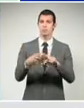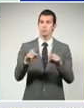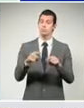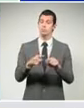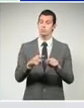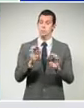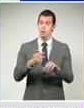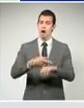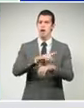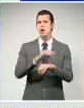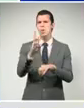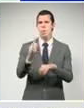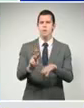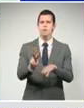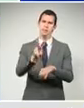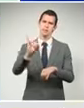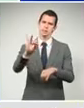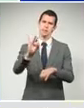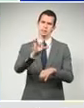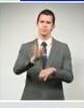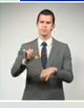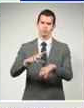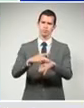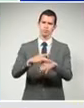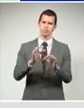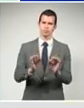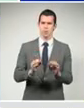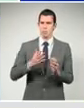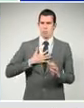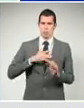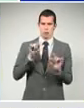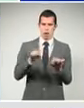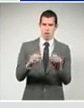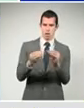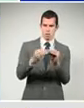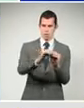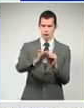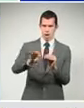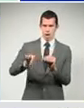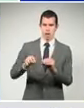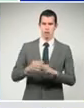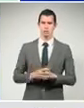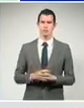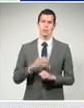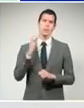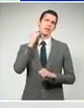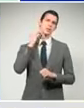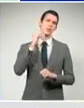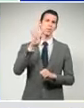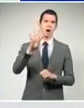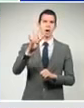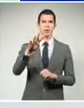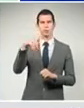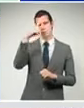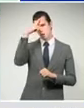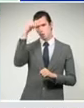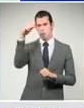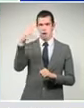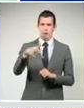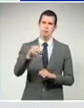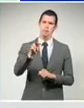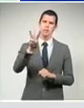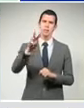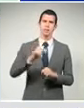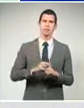ayer confirma 27 casos autóctonos. De Manzanillo 4, de Jiguaní 3, de Guisa, de Pilón y